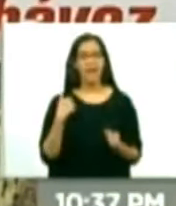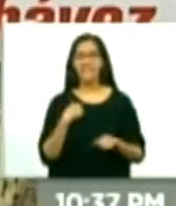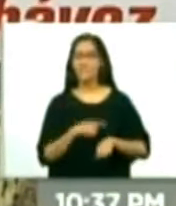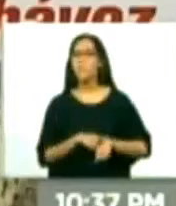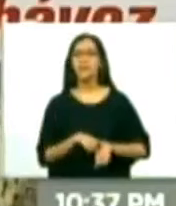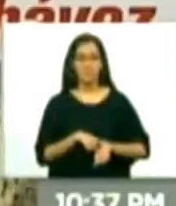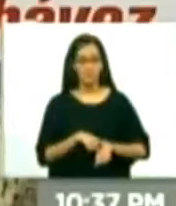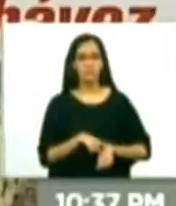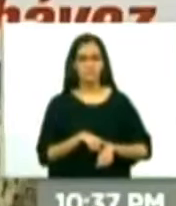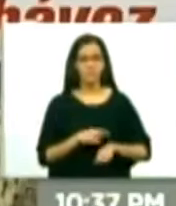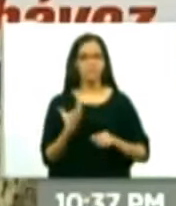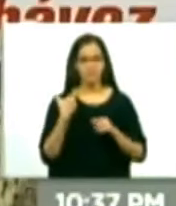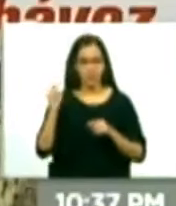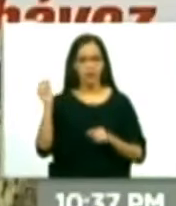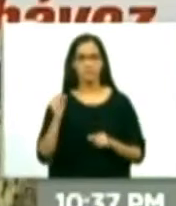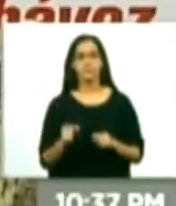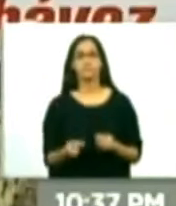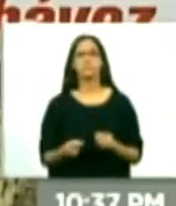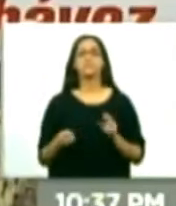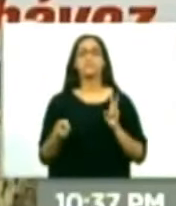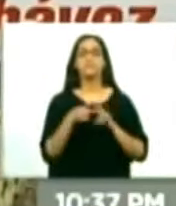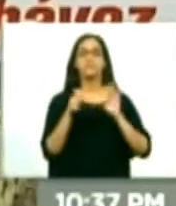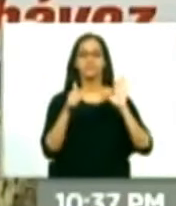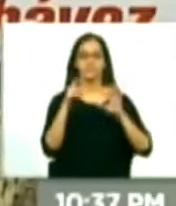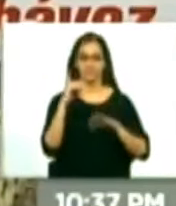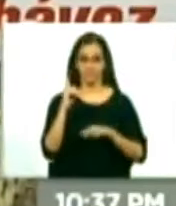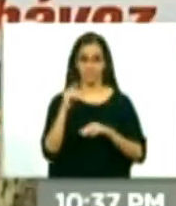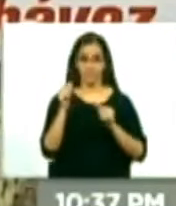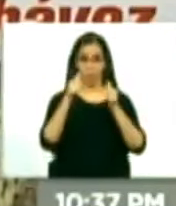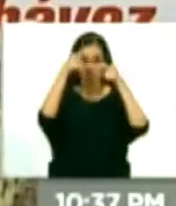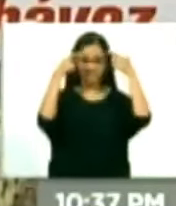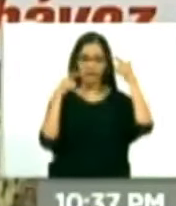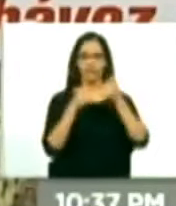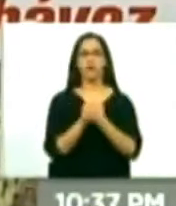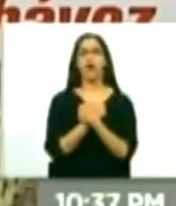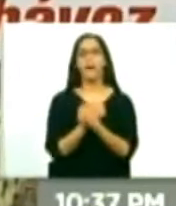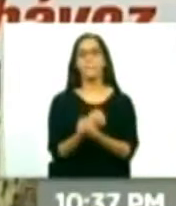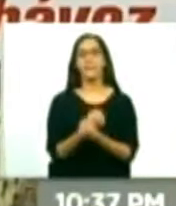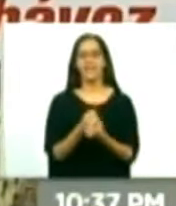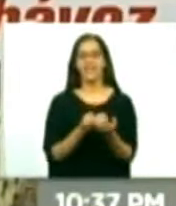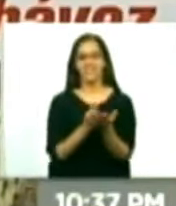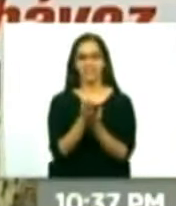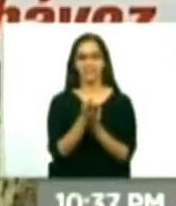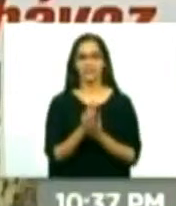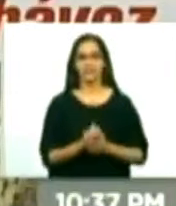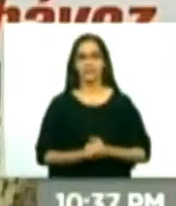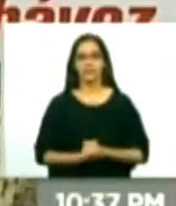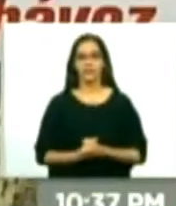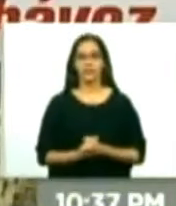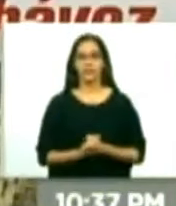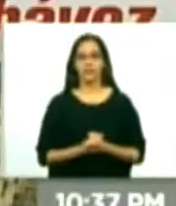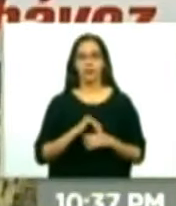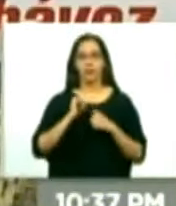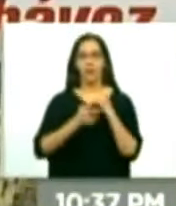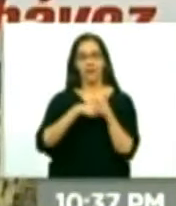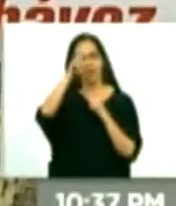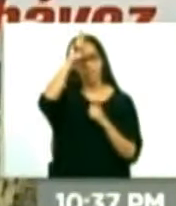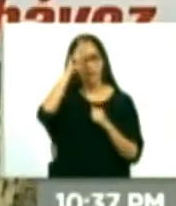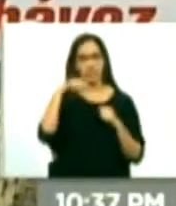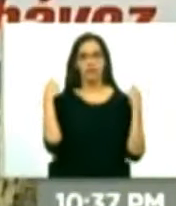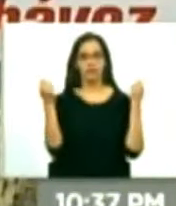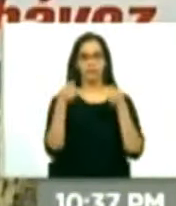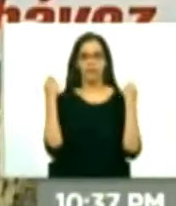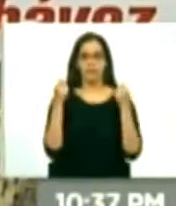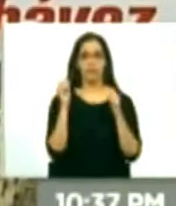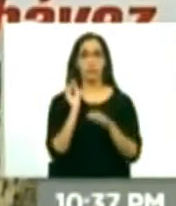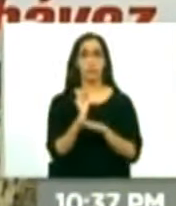se va. Numeral 6 de Con Chávez, por amor y lealtad. Guaidiotadas encampañadas, mosca